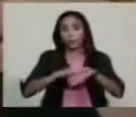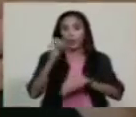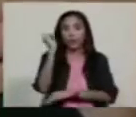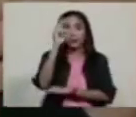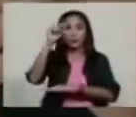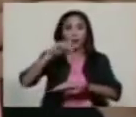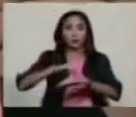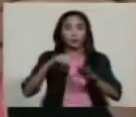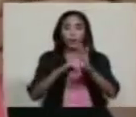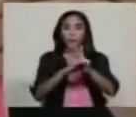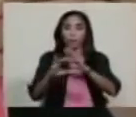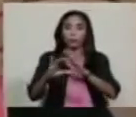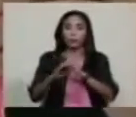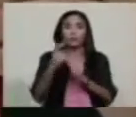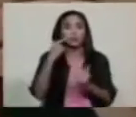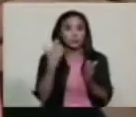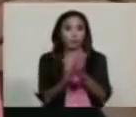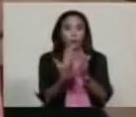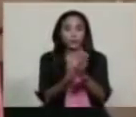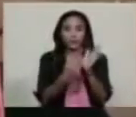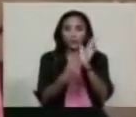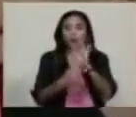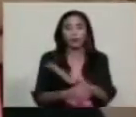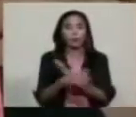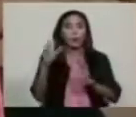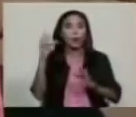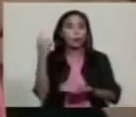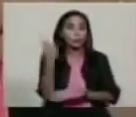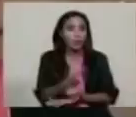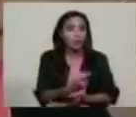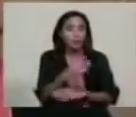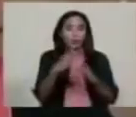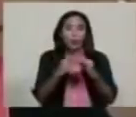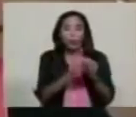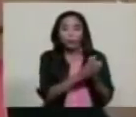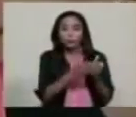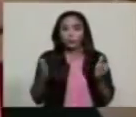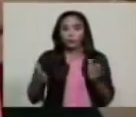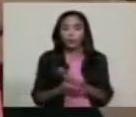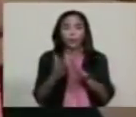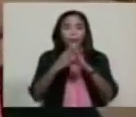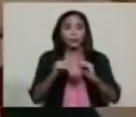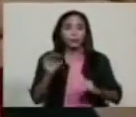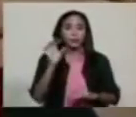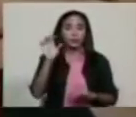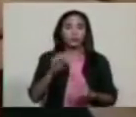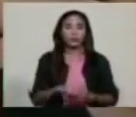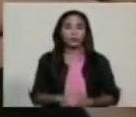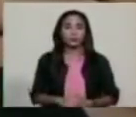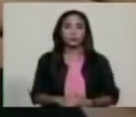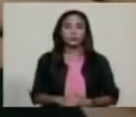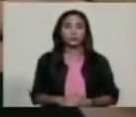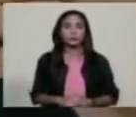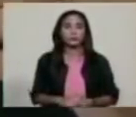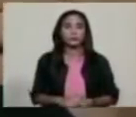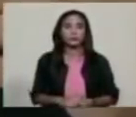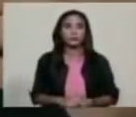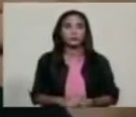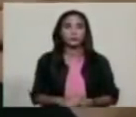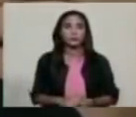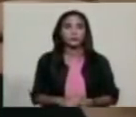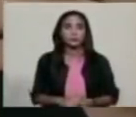Nacional Constituyente, de obligatorio cumplimiento para todo el país. Documento